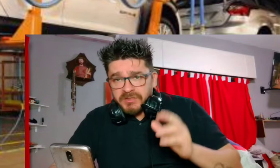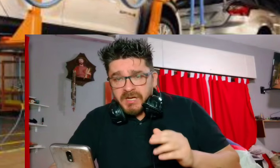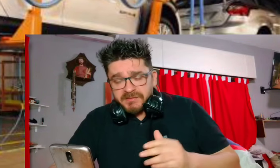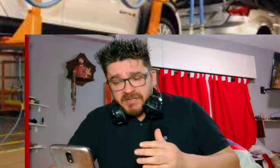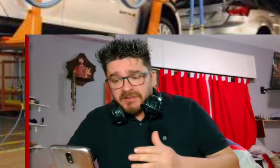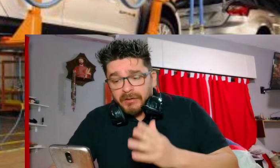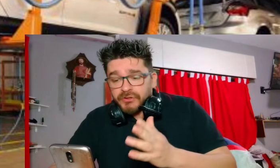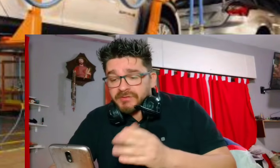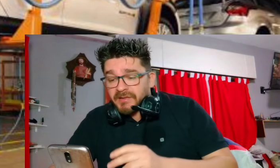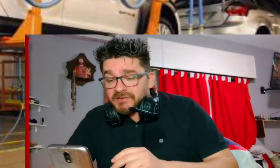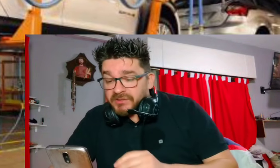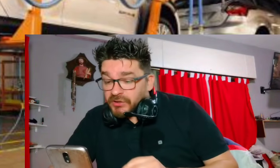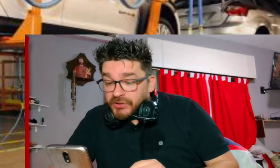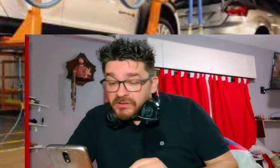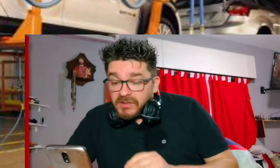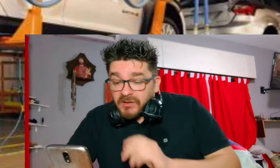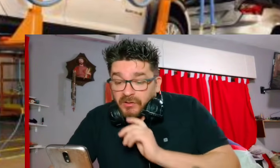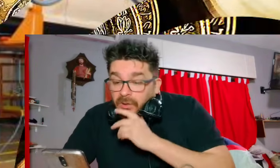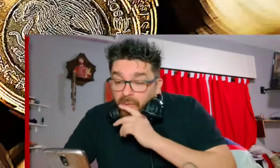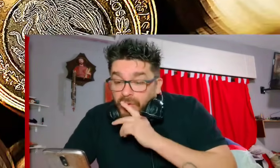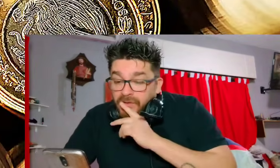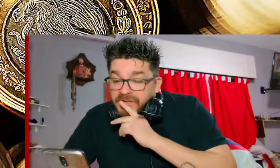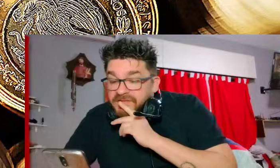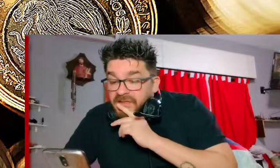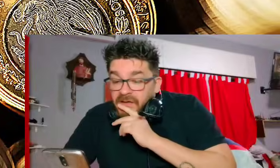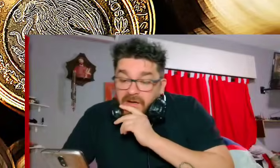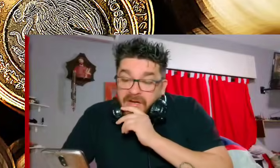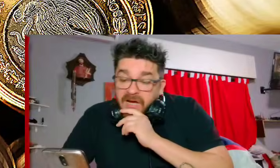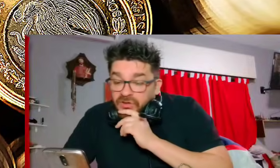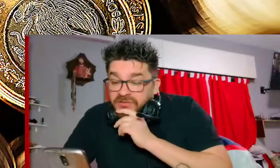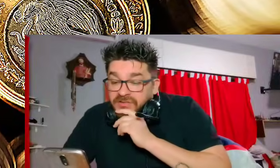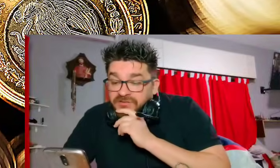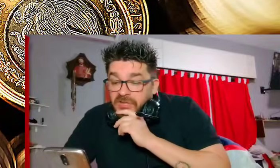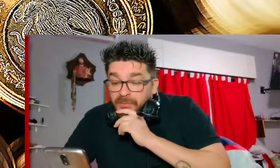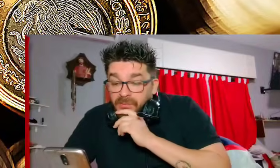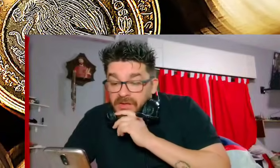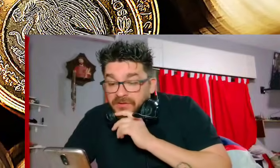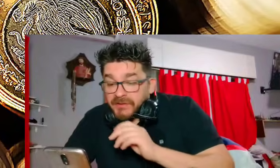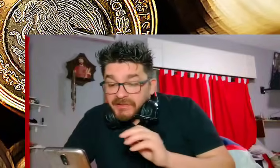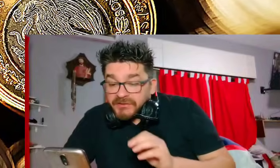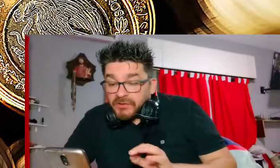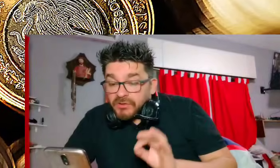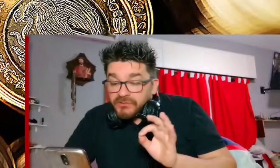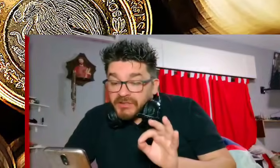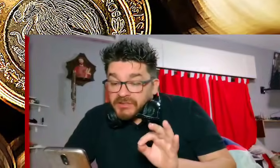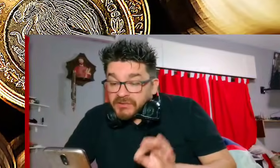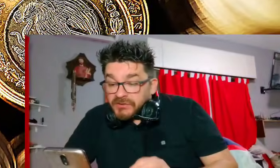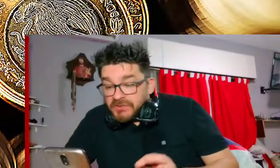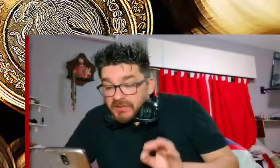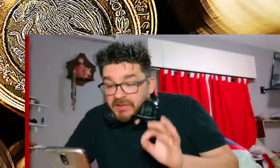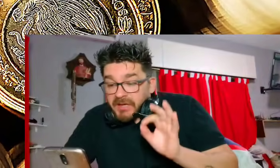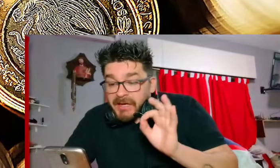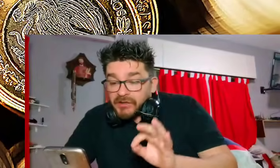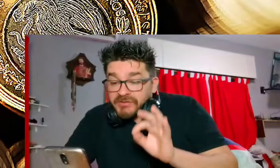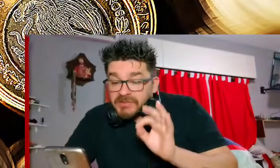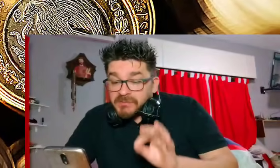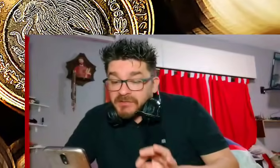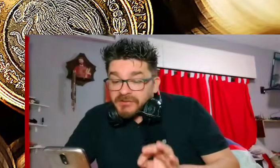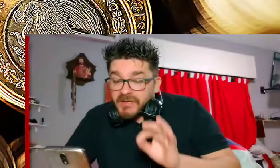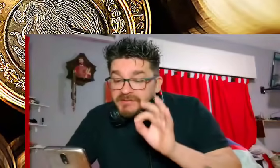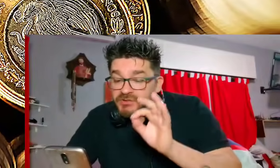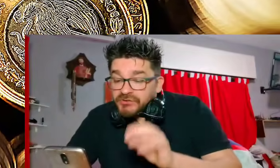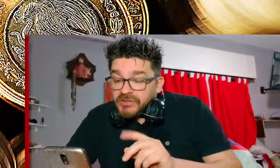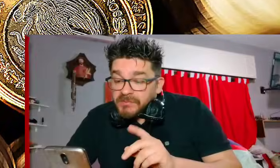gran mayoría sean autos eléctricos, ¿no? Luego dice, las concentraciones promedio de litio contenidos en